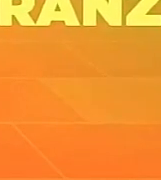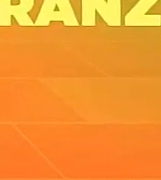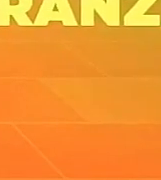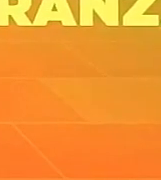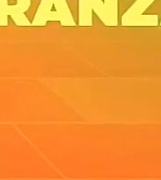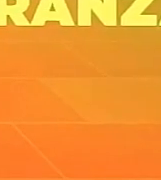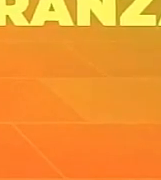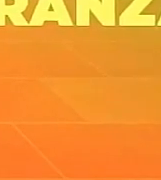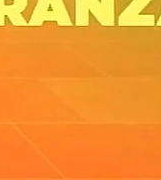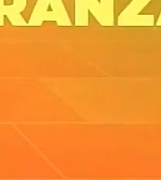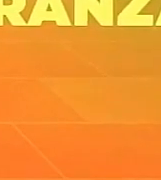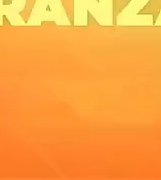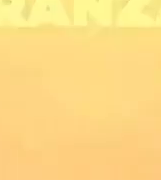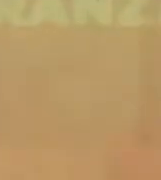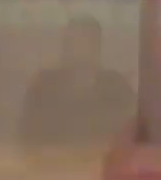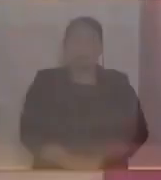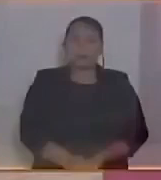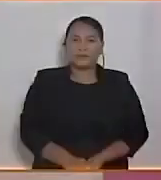la vida.